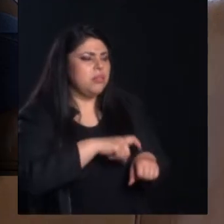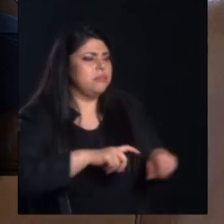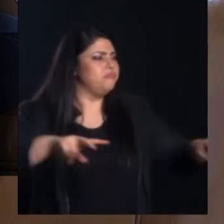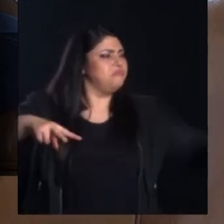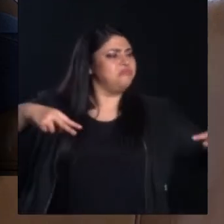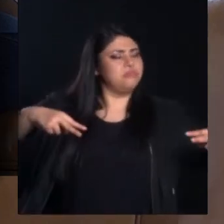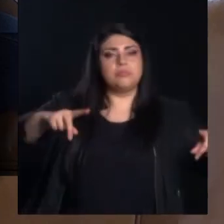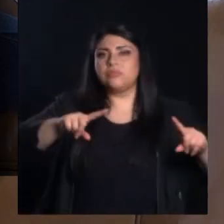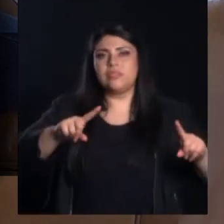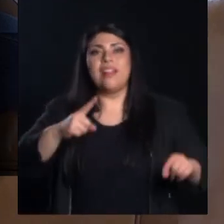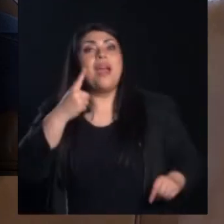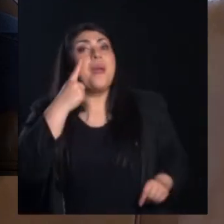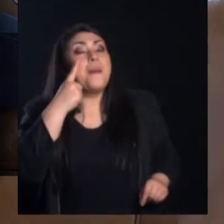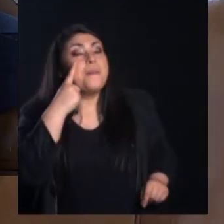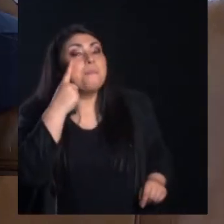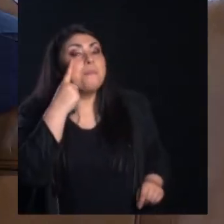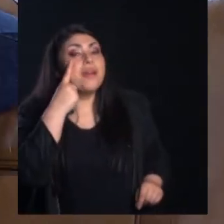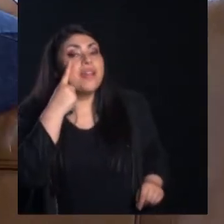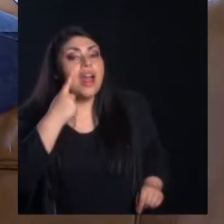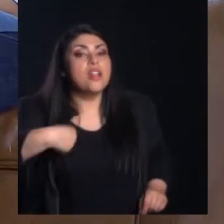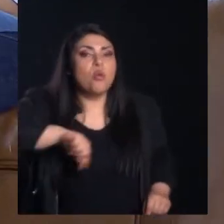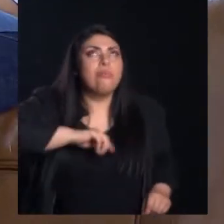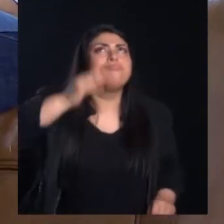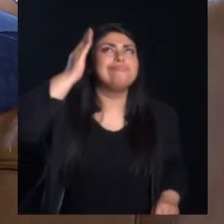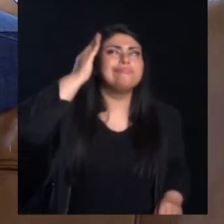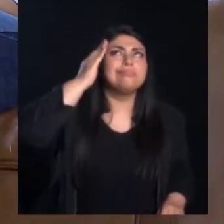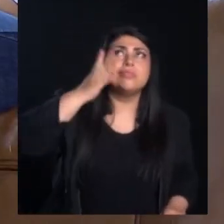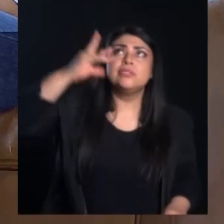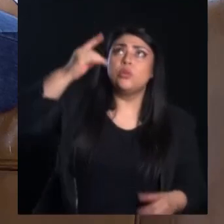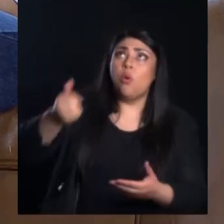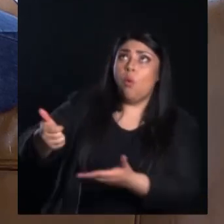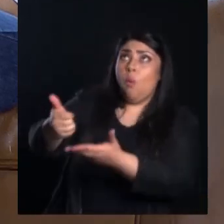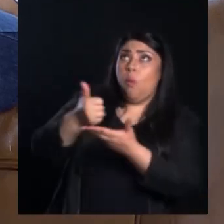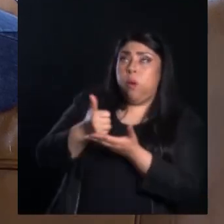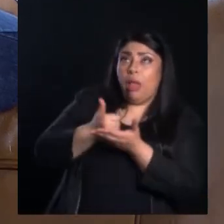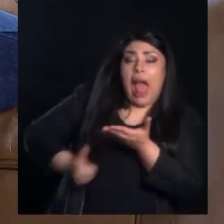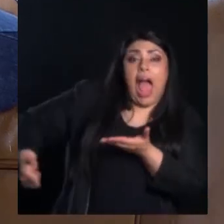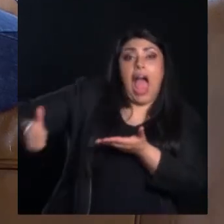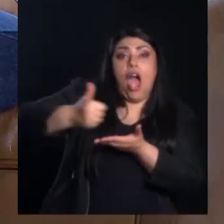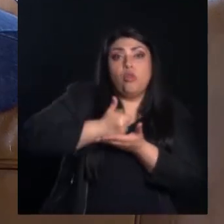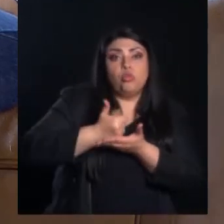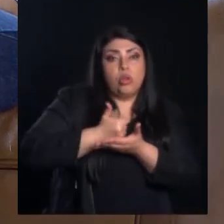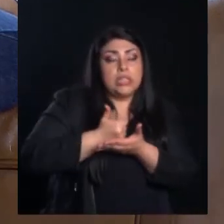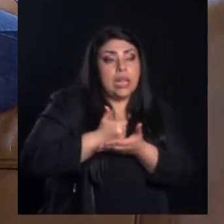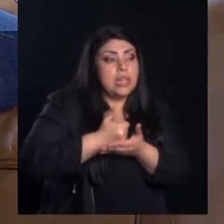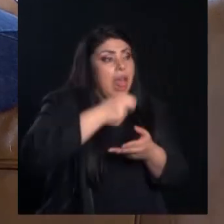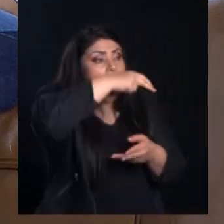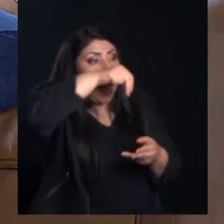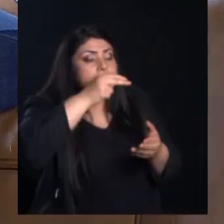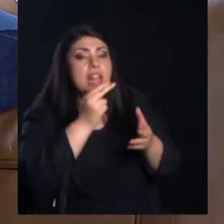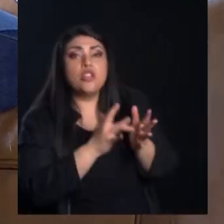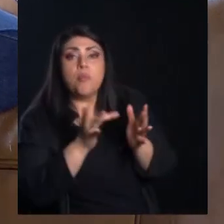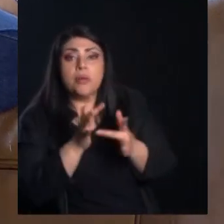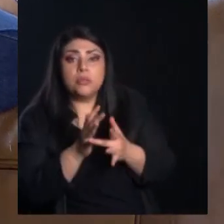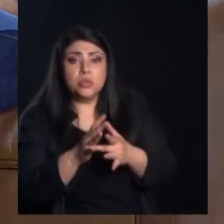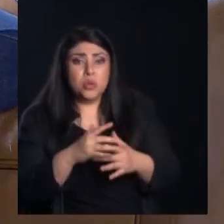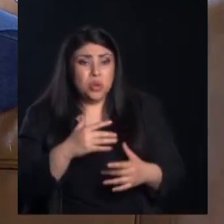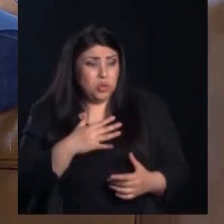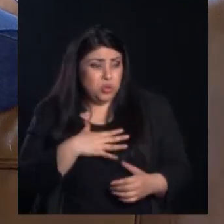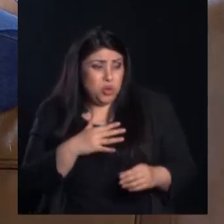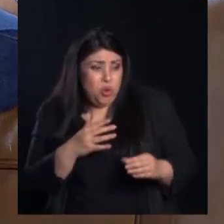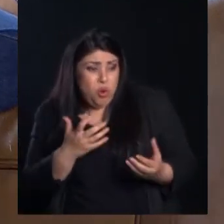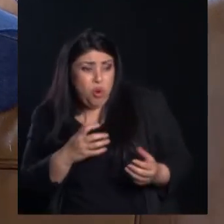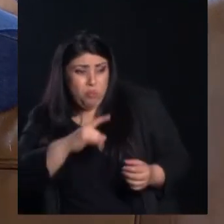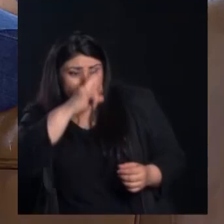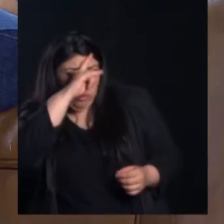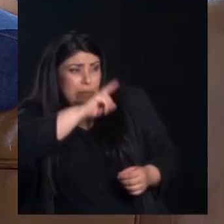milagros entonces hay que creer que nos dio autoridad y hay que usarla no hay que tener ese miedo como yo voy a echar un fuera